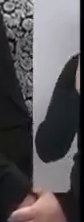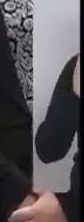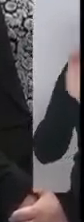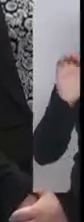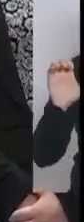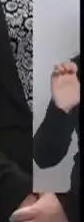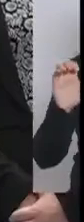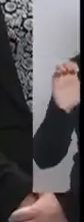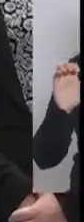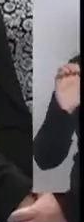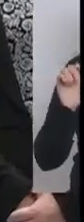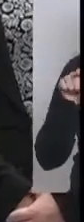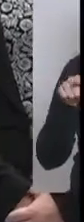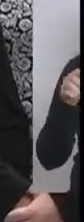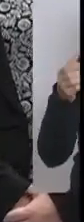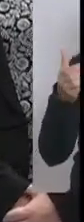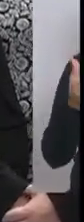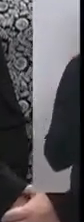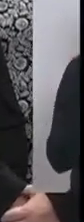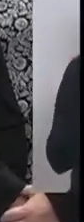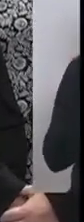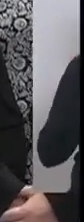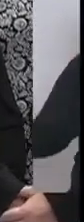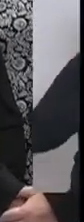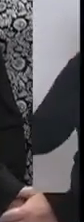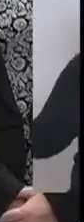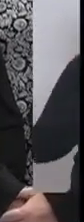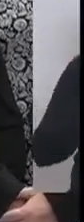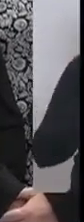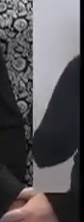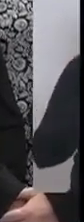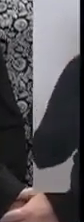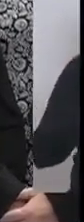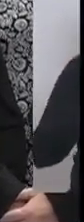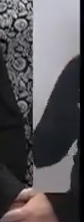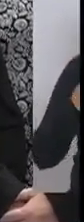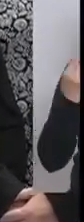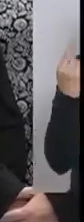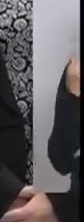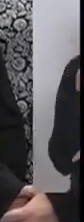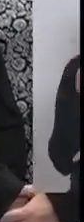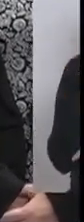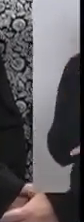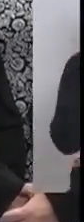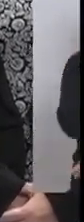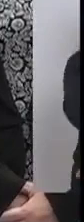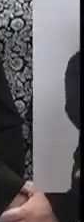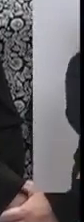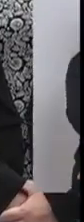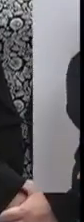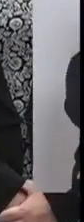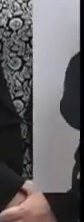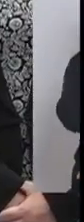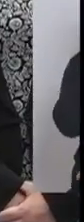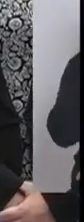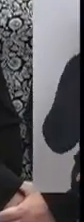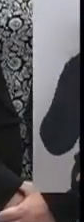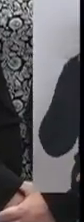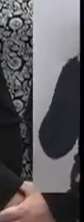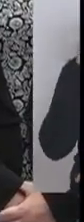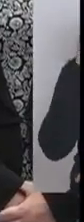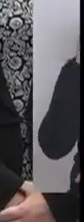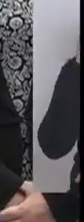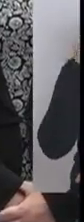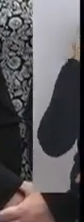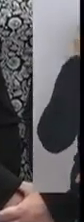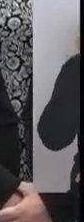el gobierno señala 10, va a parte de la oposición. No, es que muy poco, tiene que ser 30. El gobierno va, sube un poco,